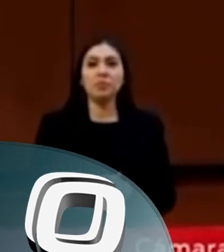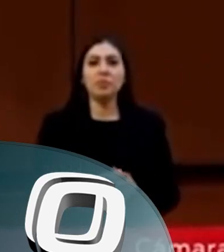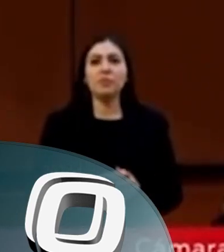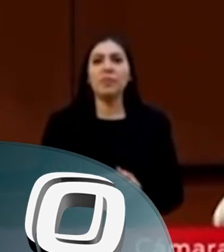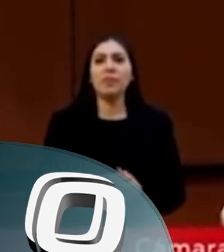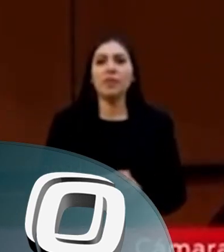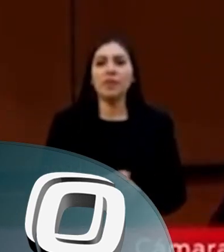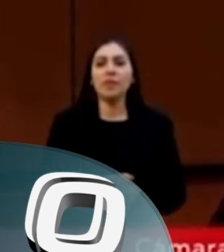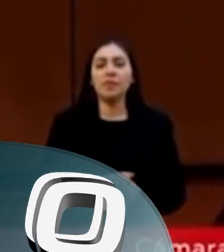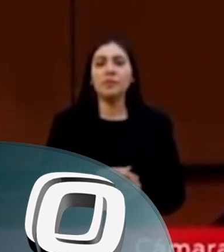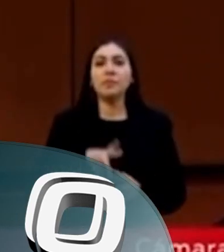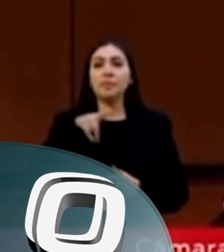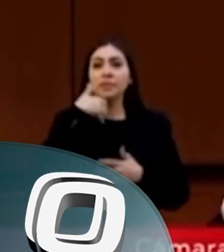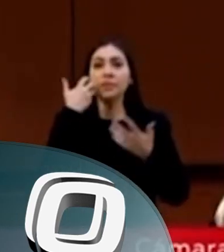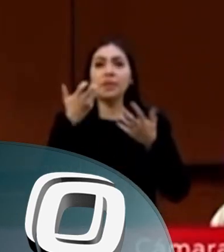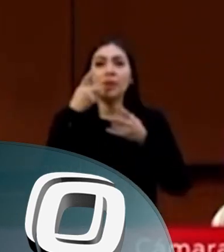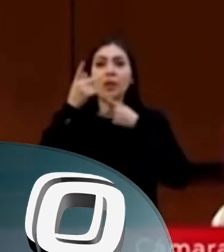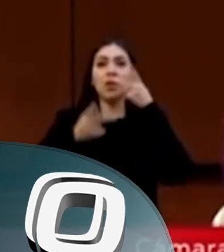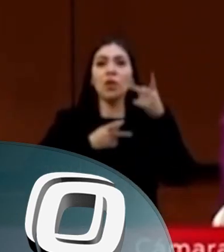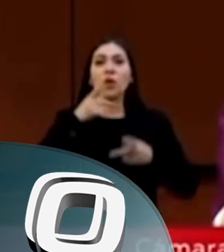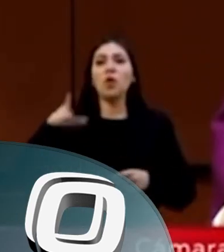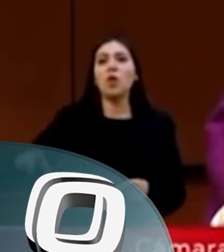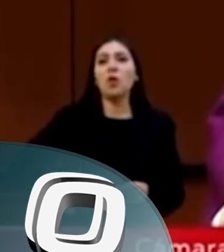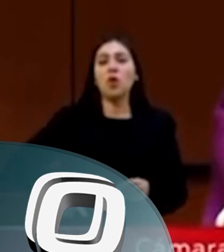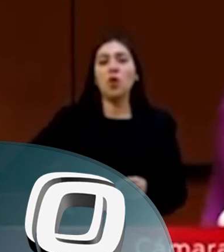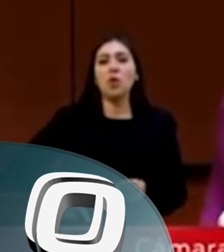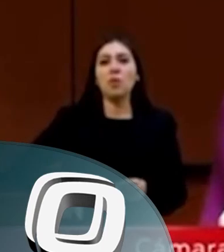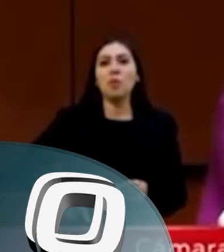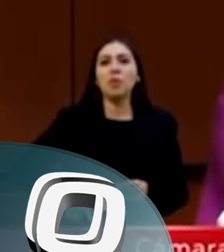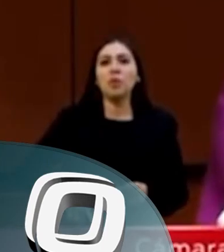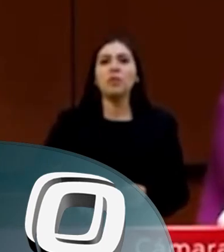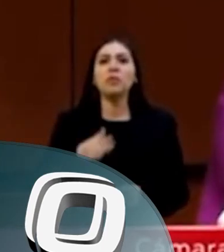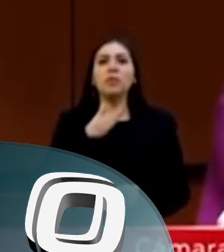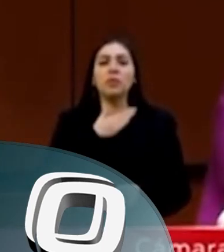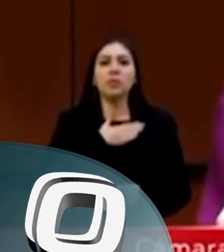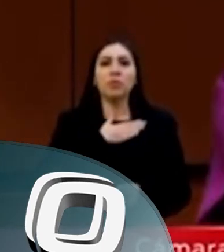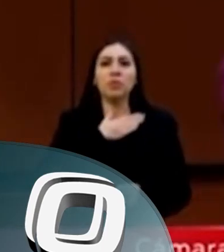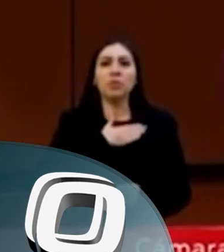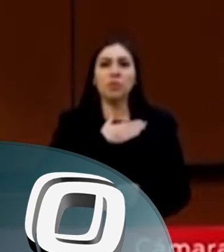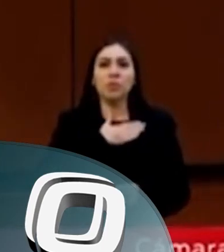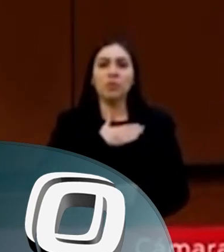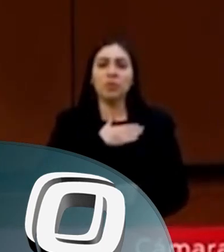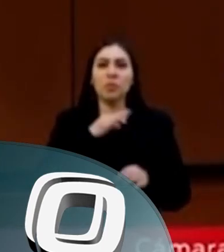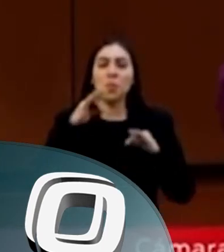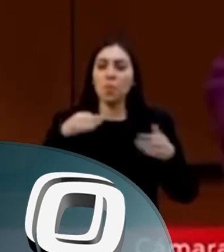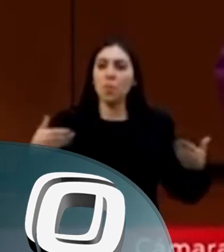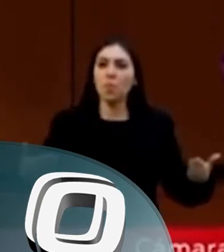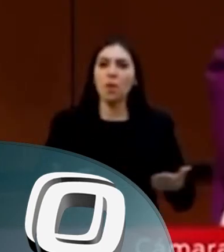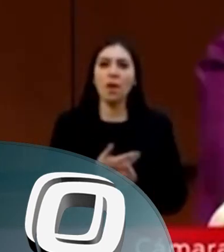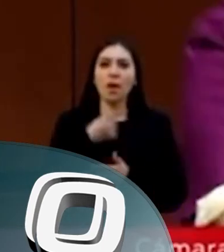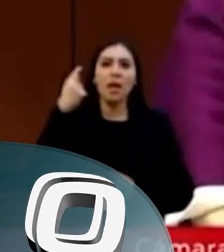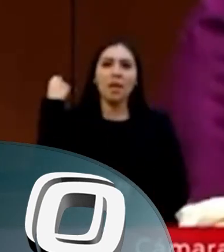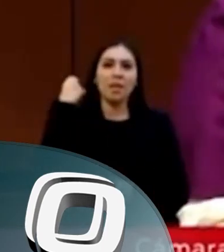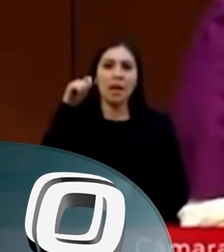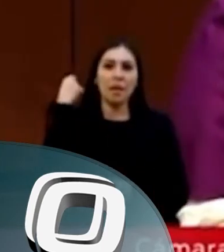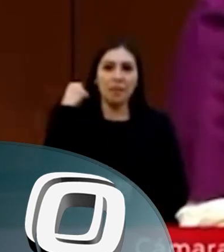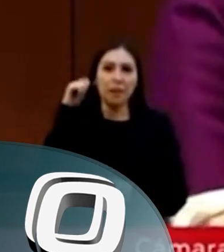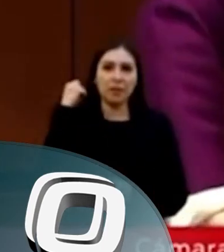Quieren hablar de gobiernos. Yo soy de Tabasco y en